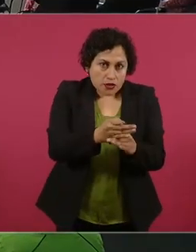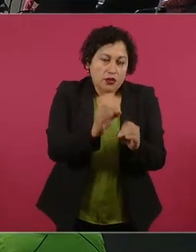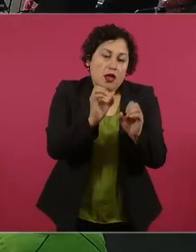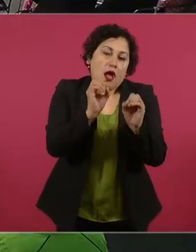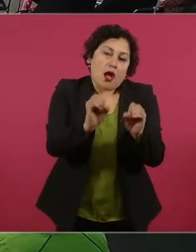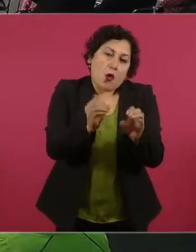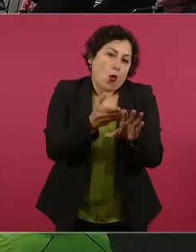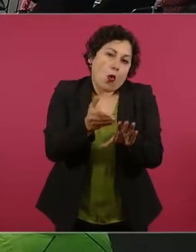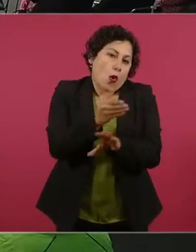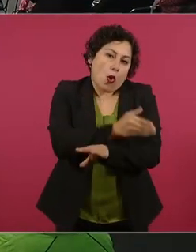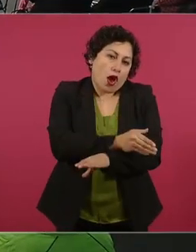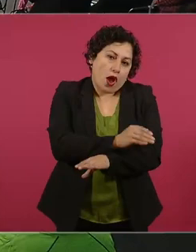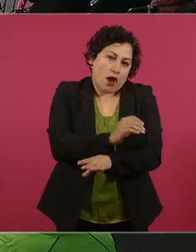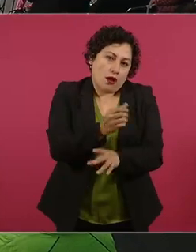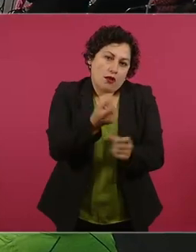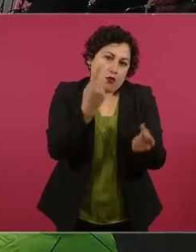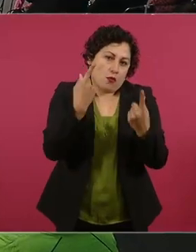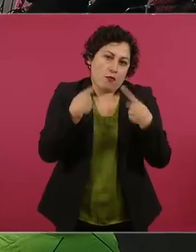ya retirada,